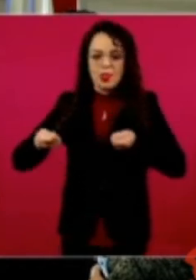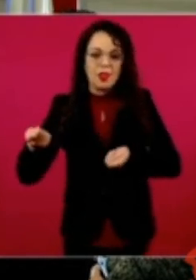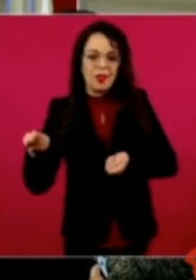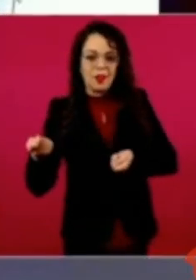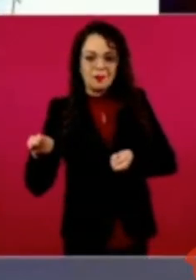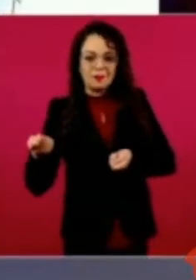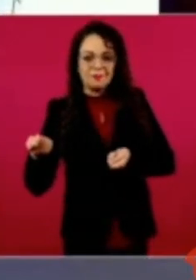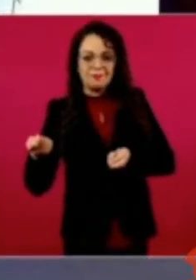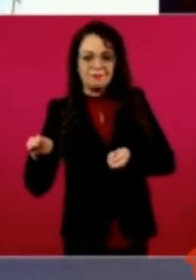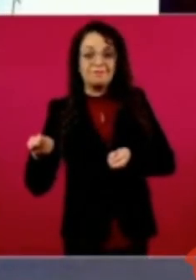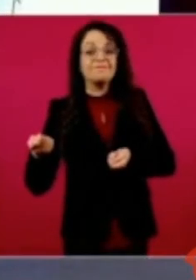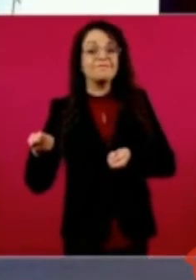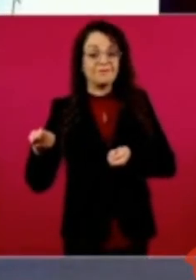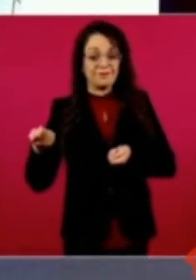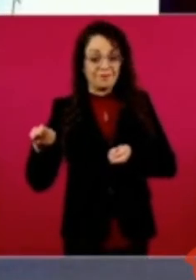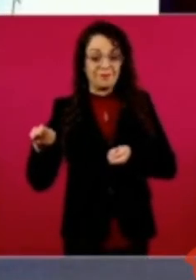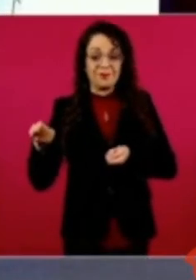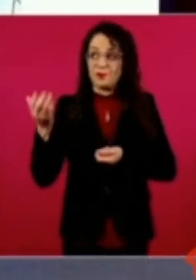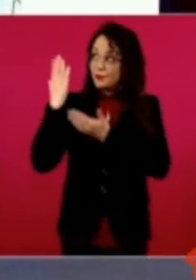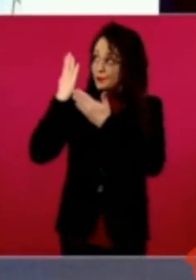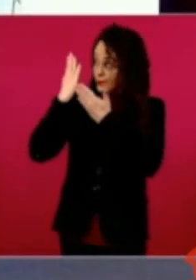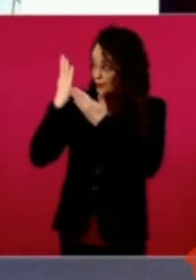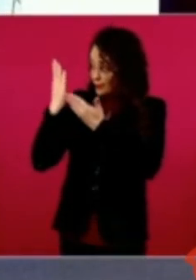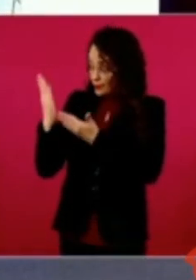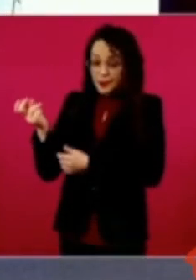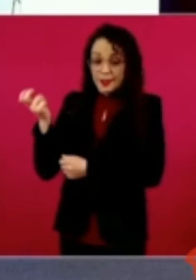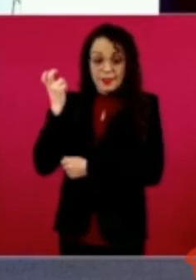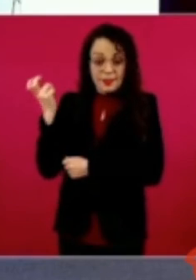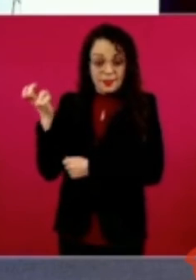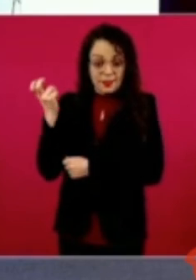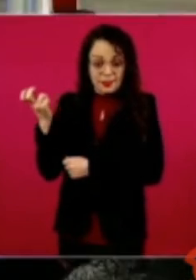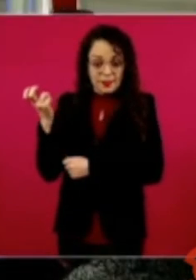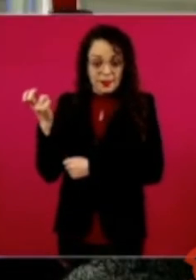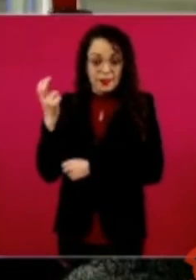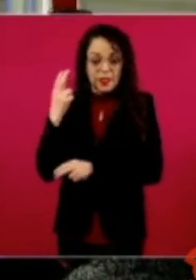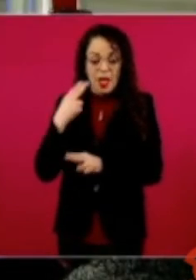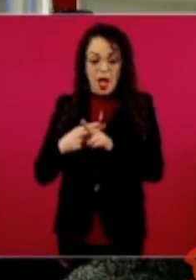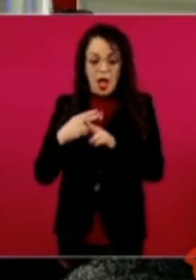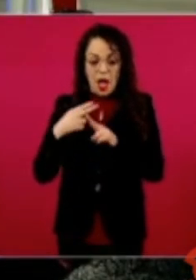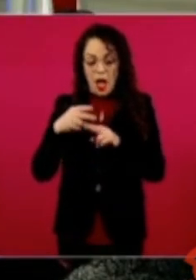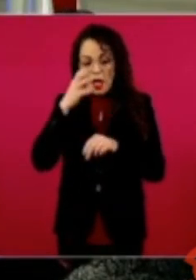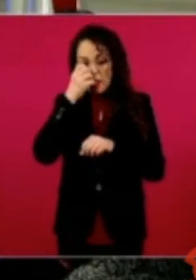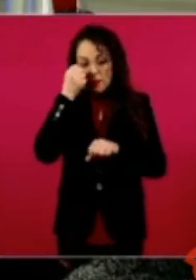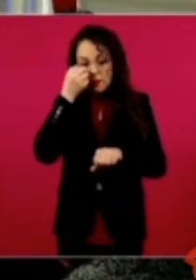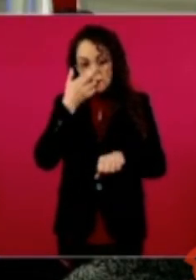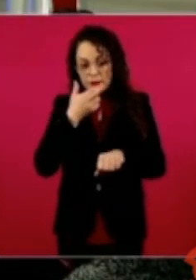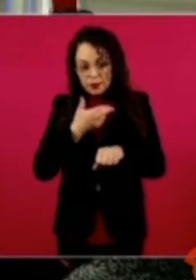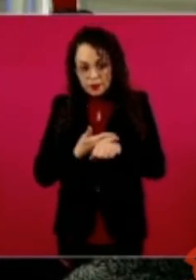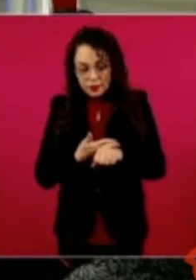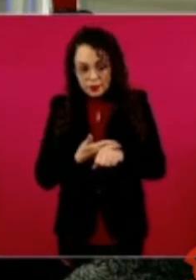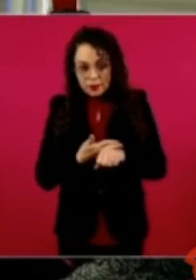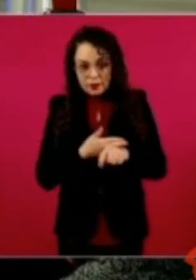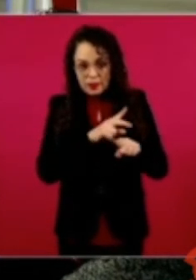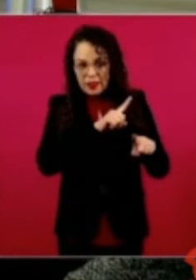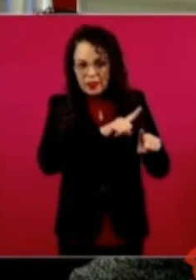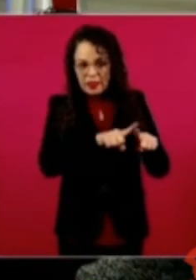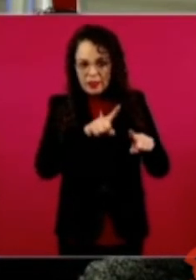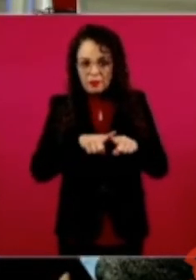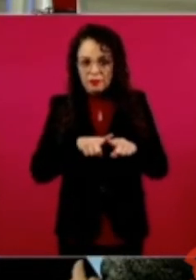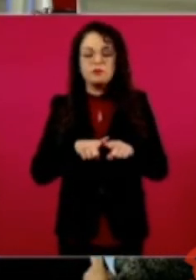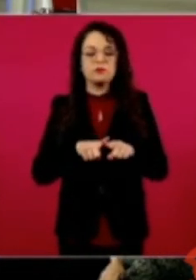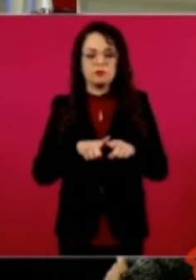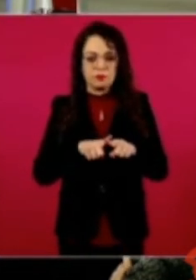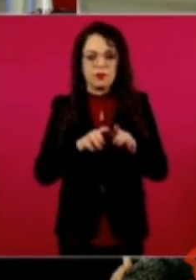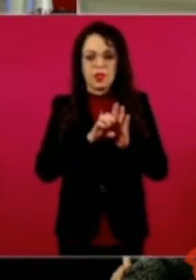Eran esos distritos y las secretarías de Infraestructura y Obras Públicas,